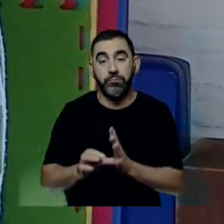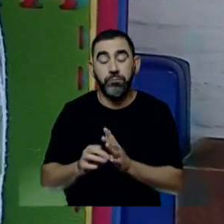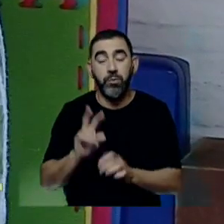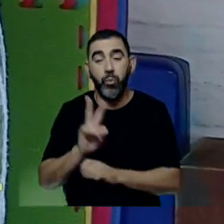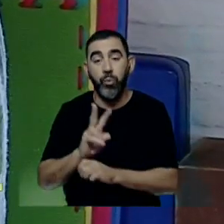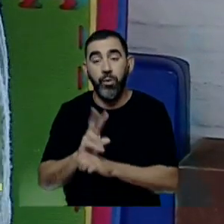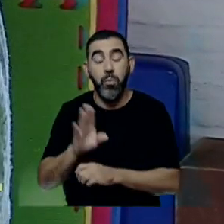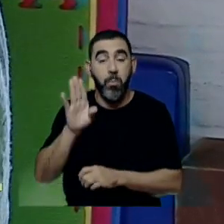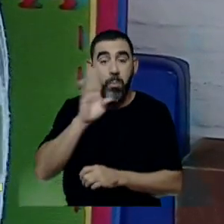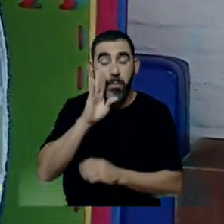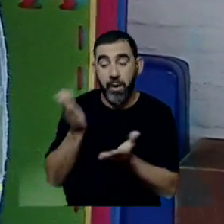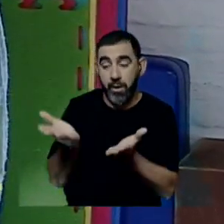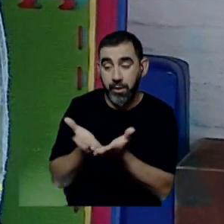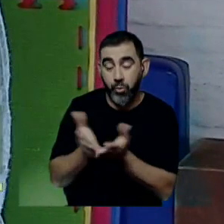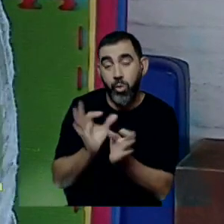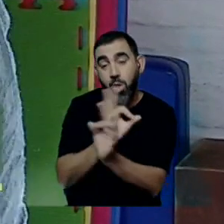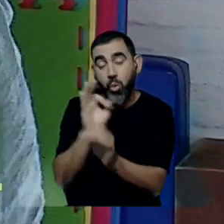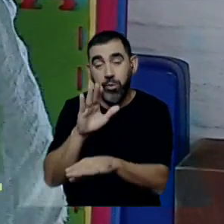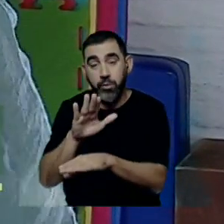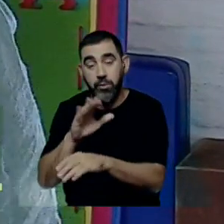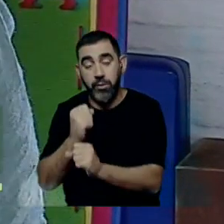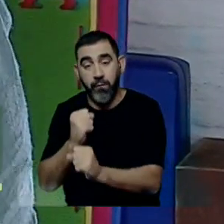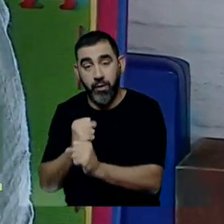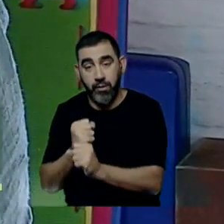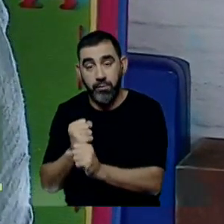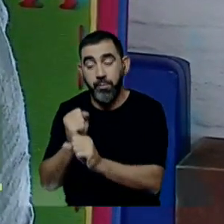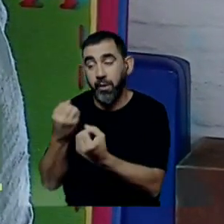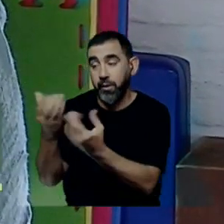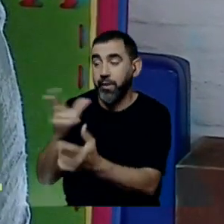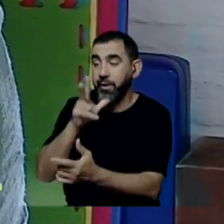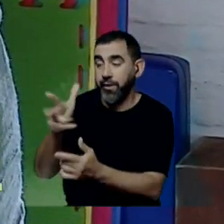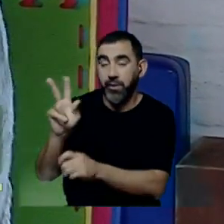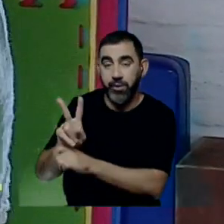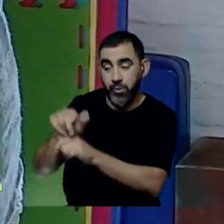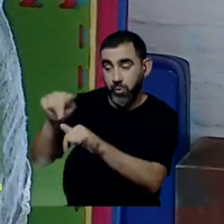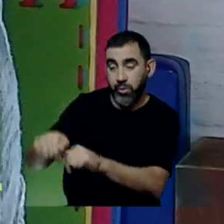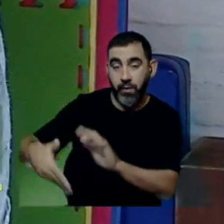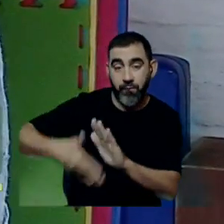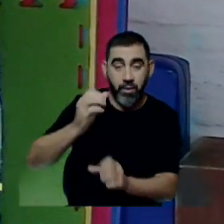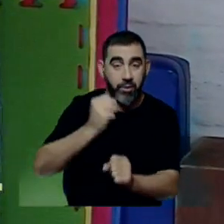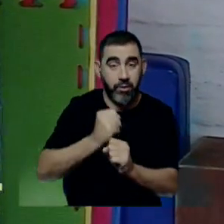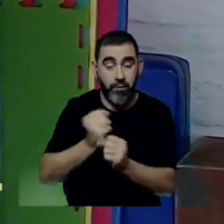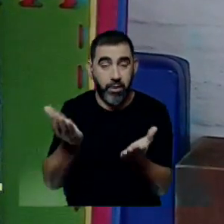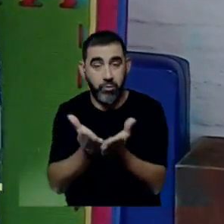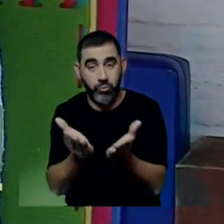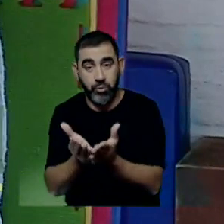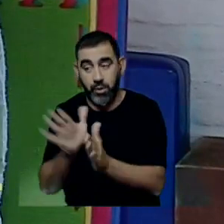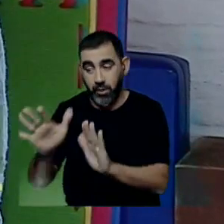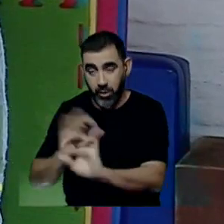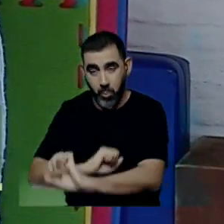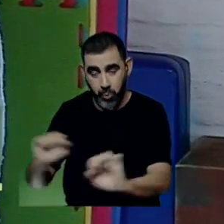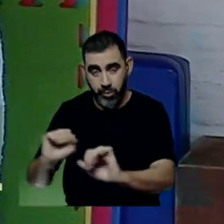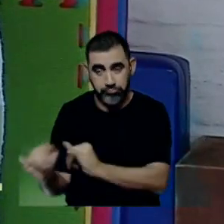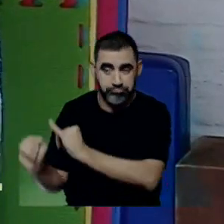era para mamás que estudian o trabajan, para que pudieran dejar los niños acá, si no tienen quien se los cuide, los dejaban acá, podían